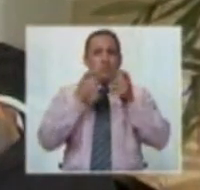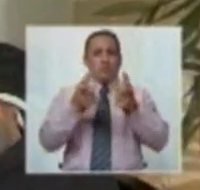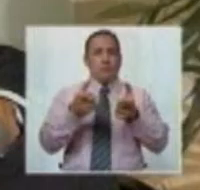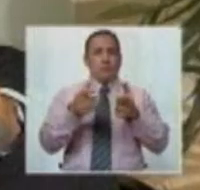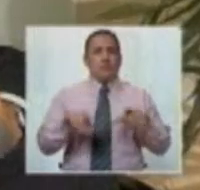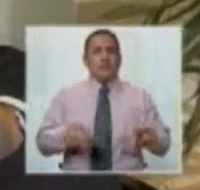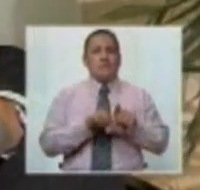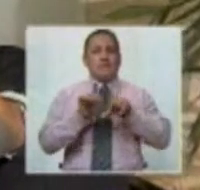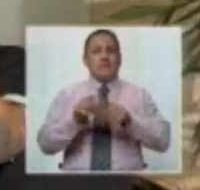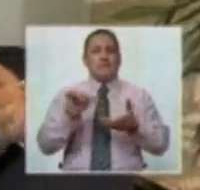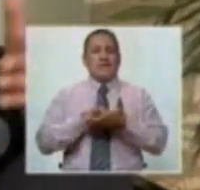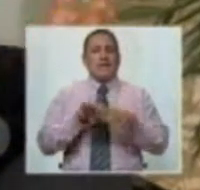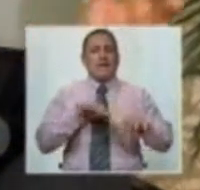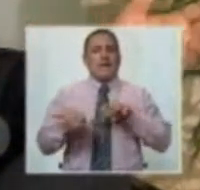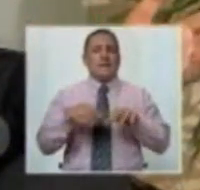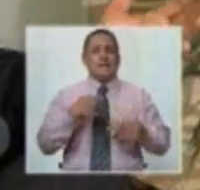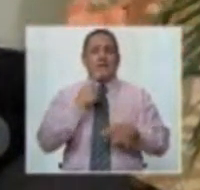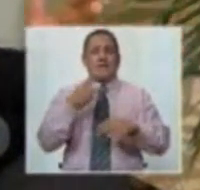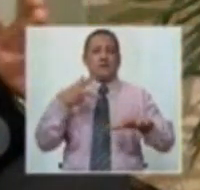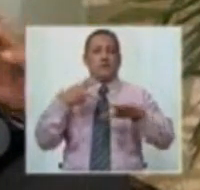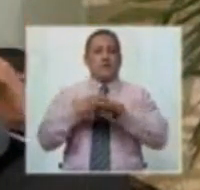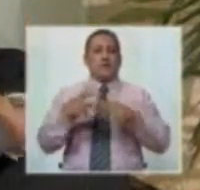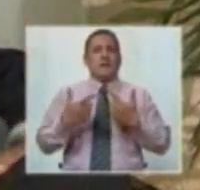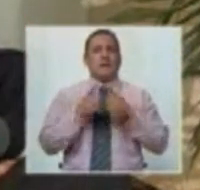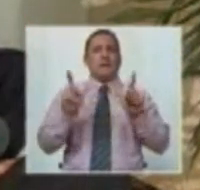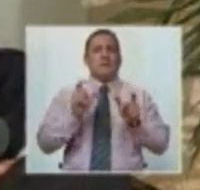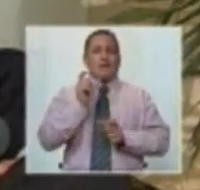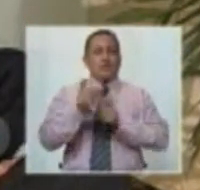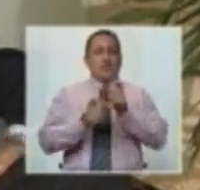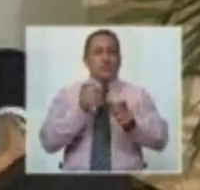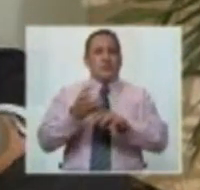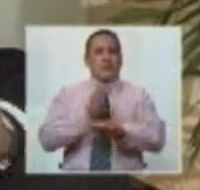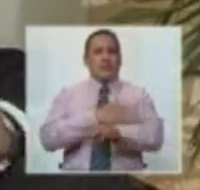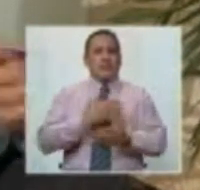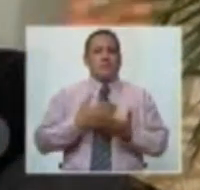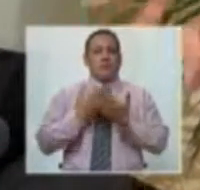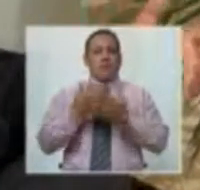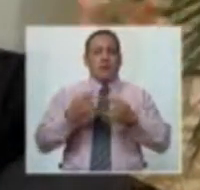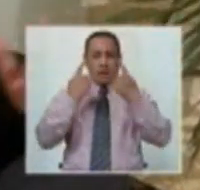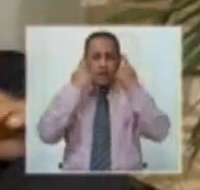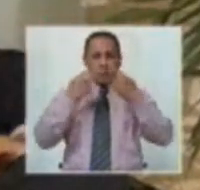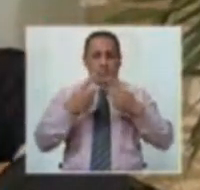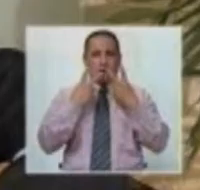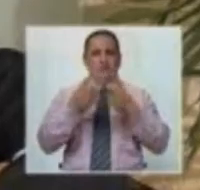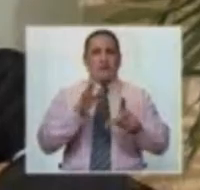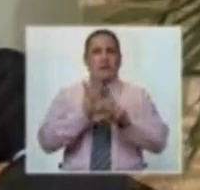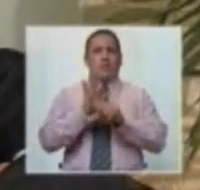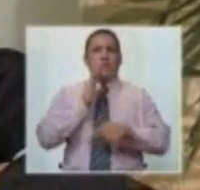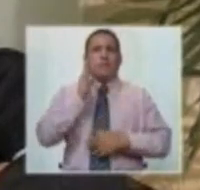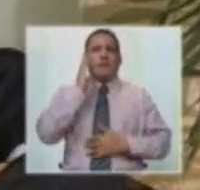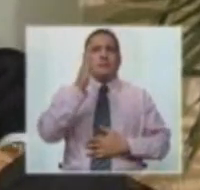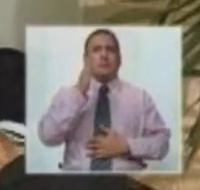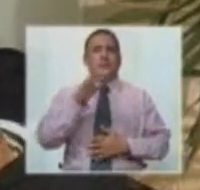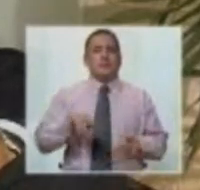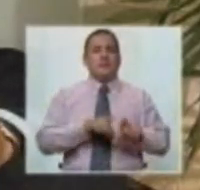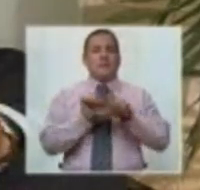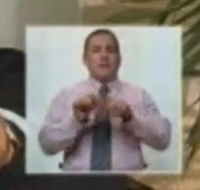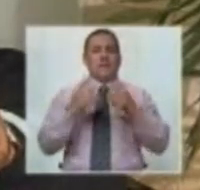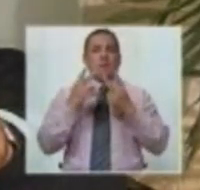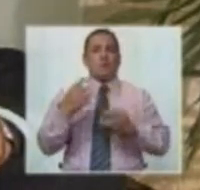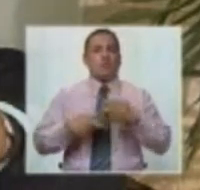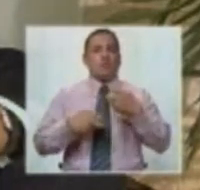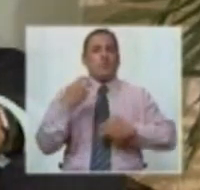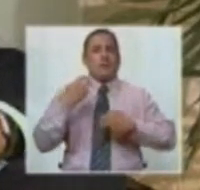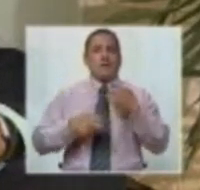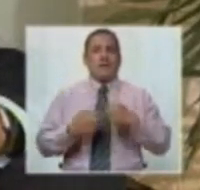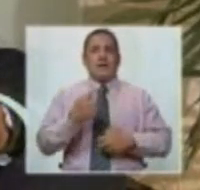seguridad, lo que se está haciendo en realidad es bloquear el derecho a libre de tránsito que está consagrado constitucionalmente, como bien ha señalado. Entonces ahí tienes un